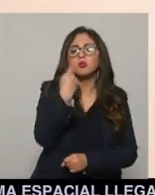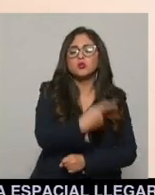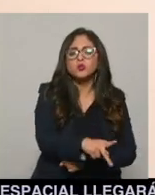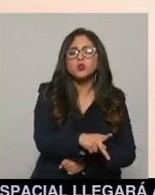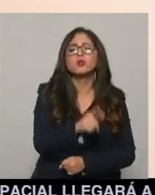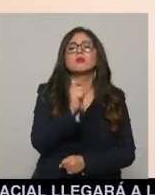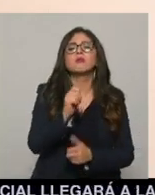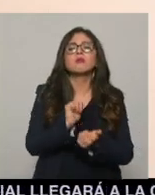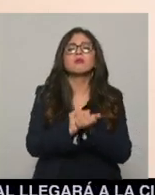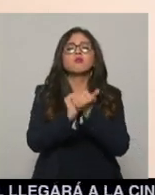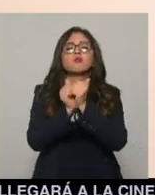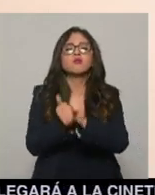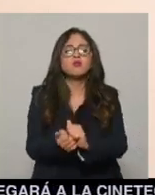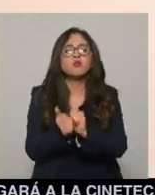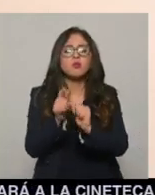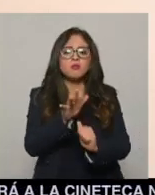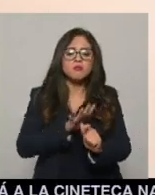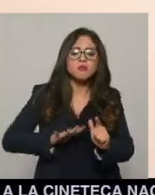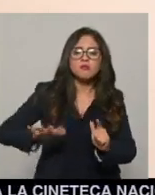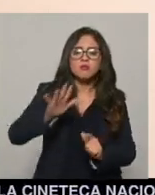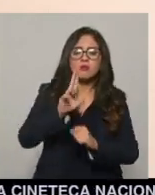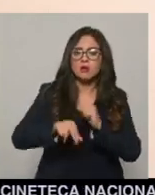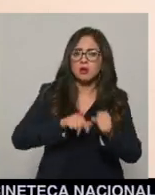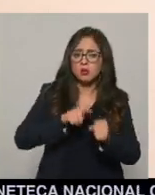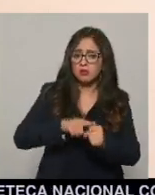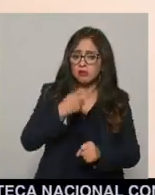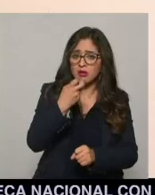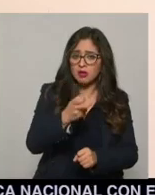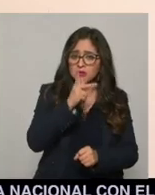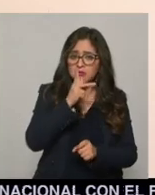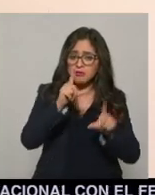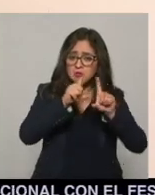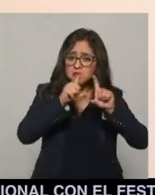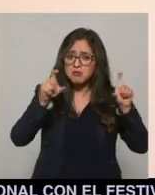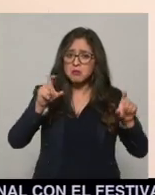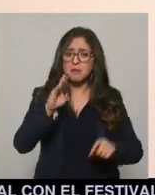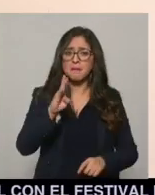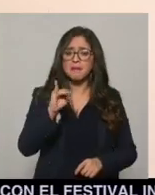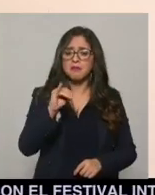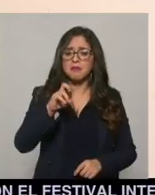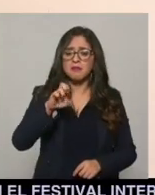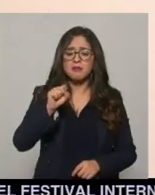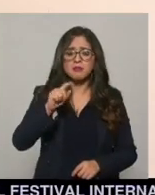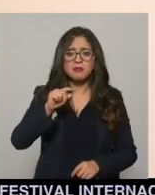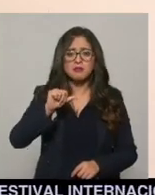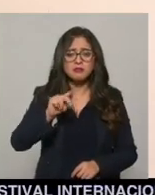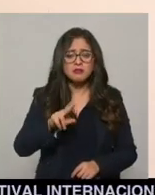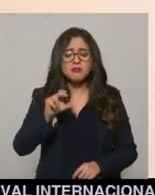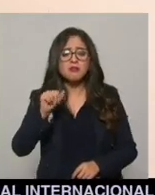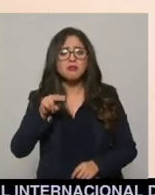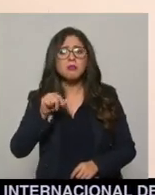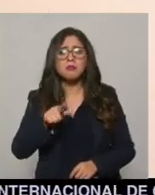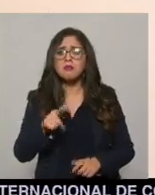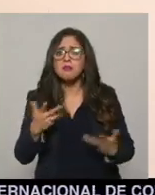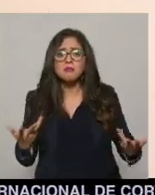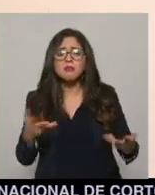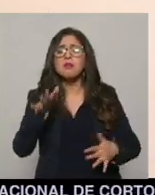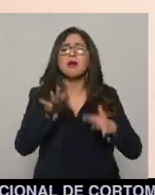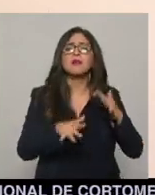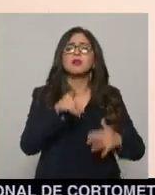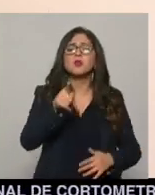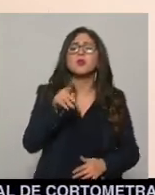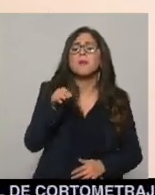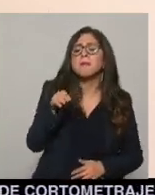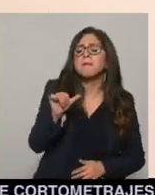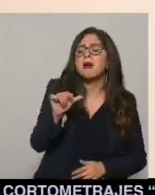intentos por enfrentarse al medio ambiente. Aquí la definición de bienestar animal es muy vaga, porque ¿qué es bienestar frente a malestar? ¿Cuáles son